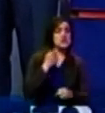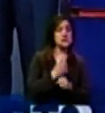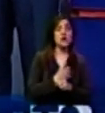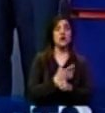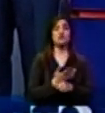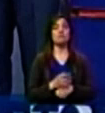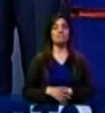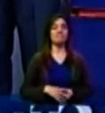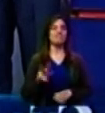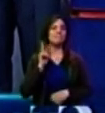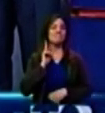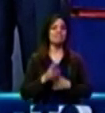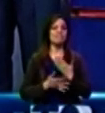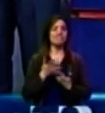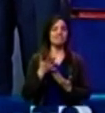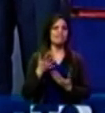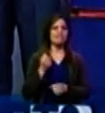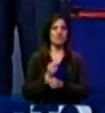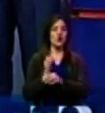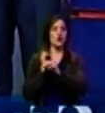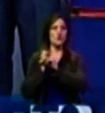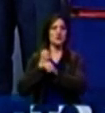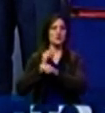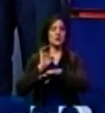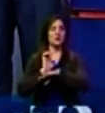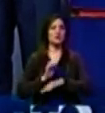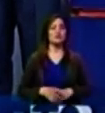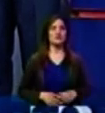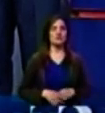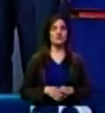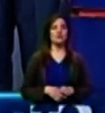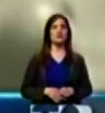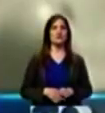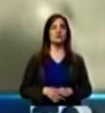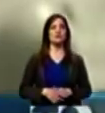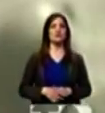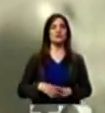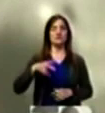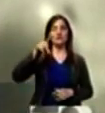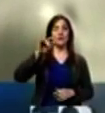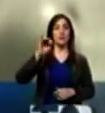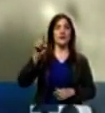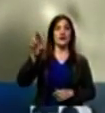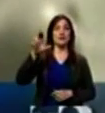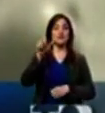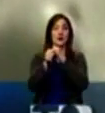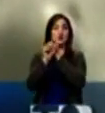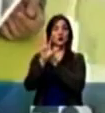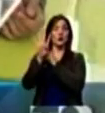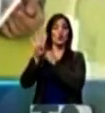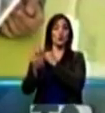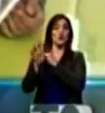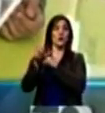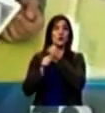trabajo se convirtieron en presa fácil de la explotación laboral en el Ecuador. William Piedra, de 54 años,